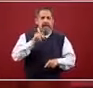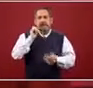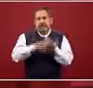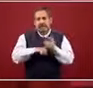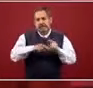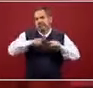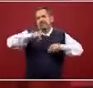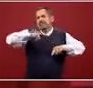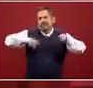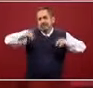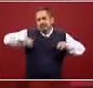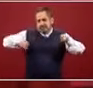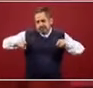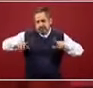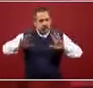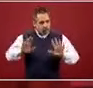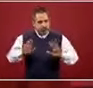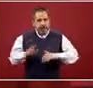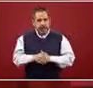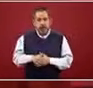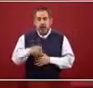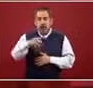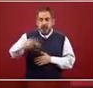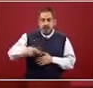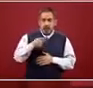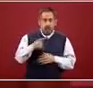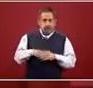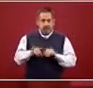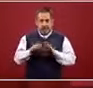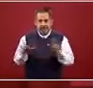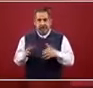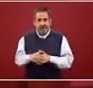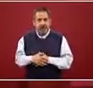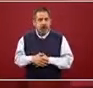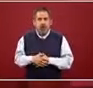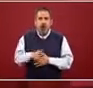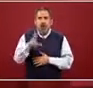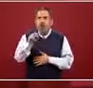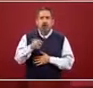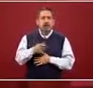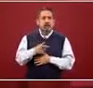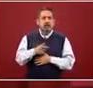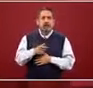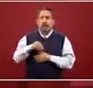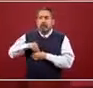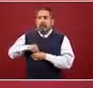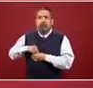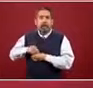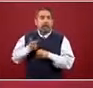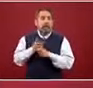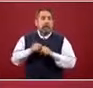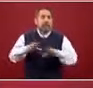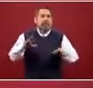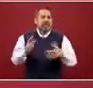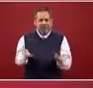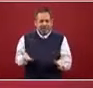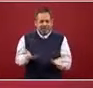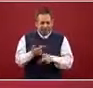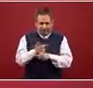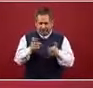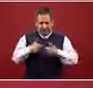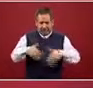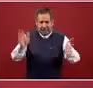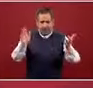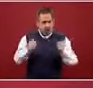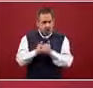de fenómenos complejos. Ahora, sobre lo que usted pregunta, por supuesto, no es cosa de liberarlos o no liberarlos, es cosa de, con mucho